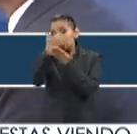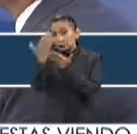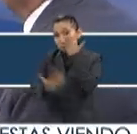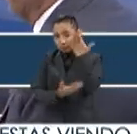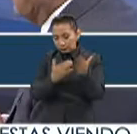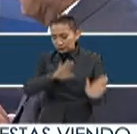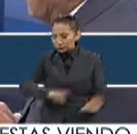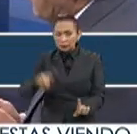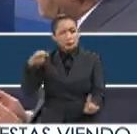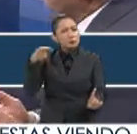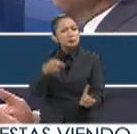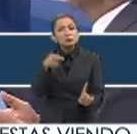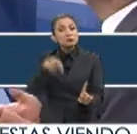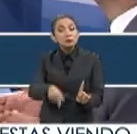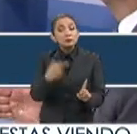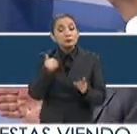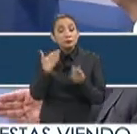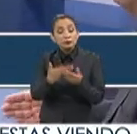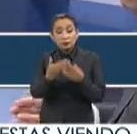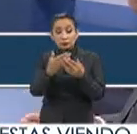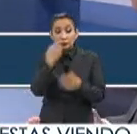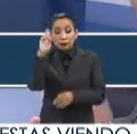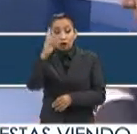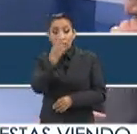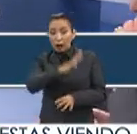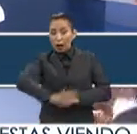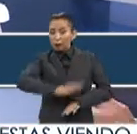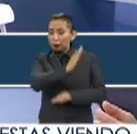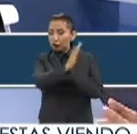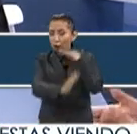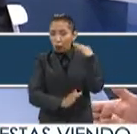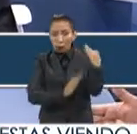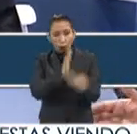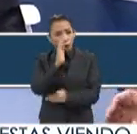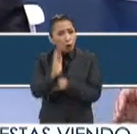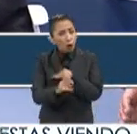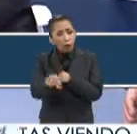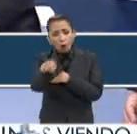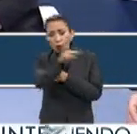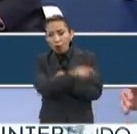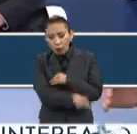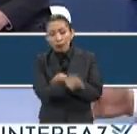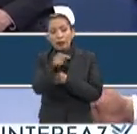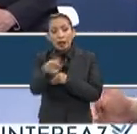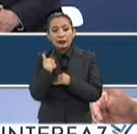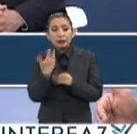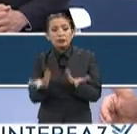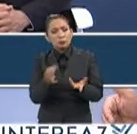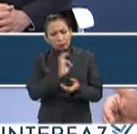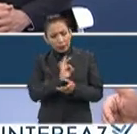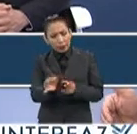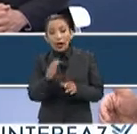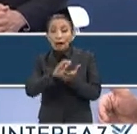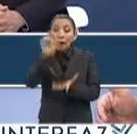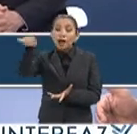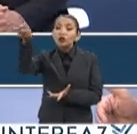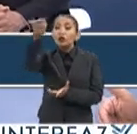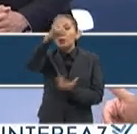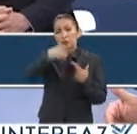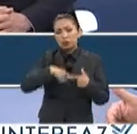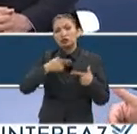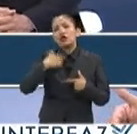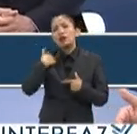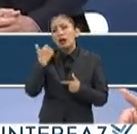objetivo central es que la oferta educativa de la UNAM, toda la que da, esté accesible a mayor número de